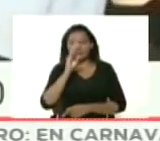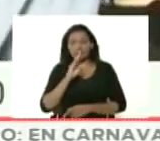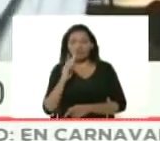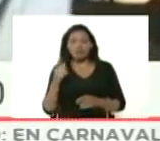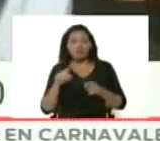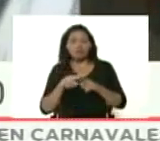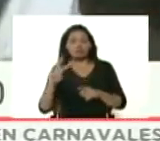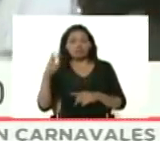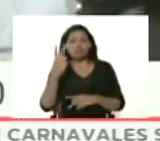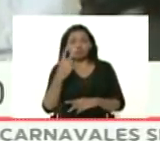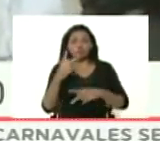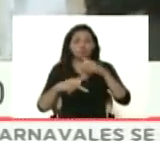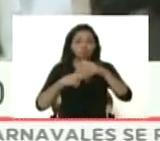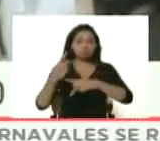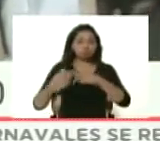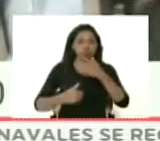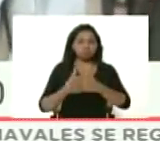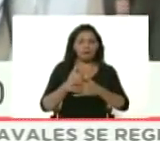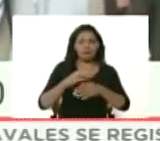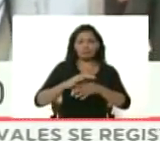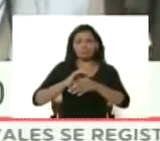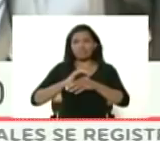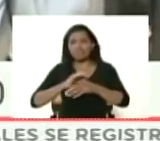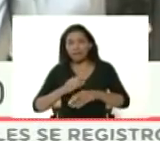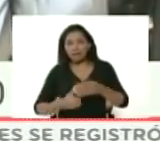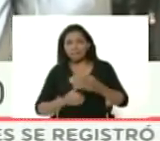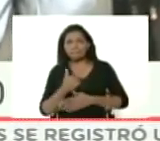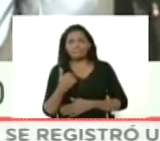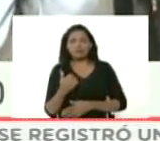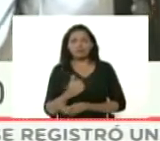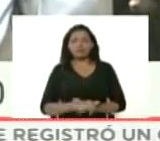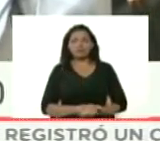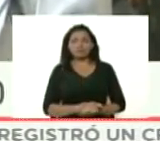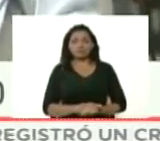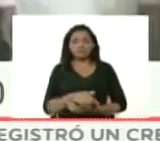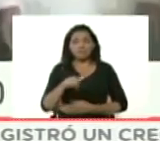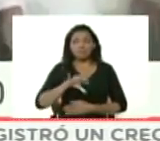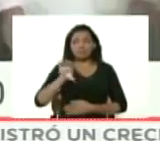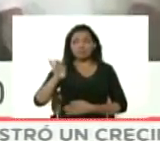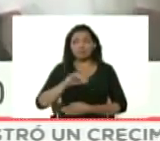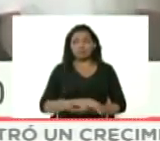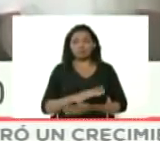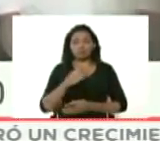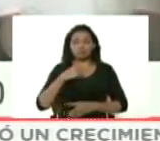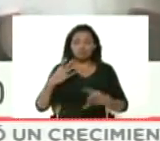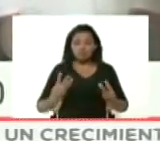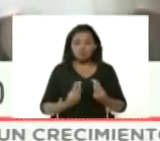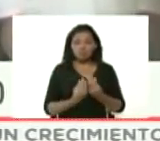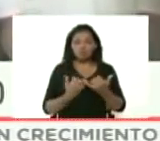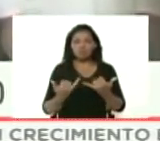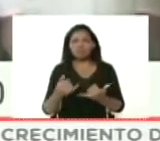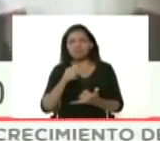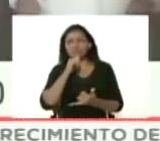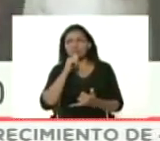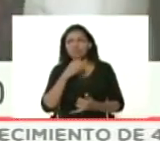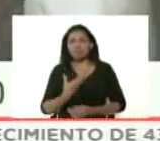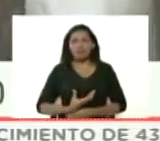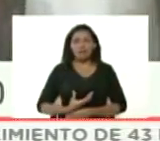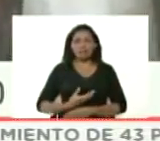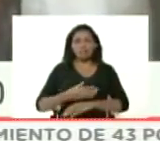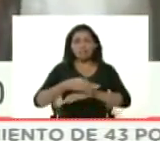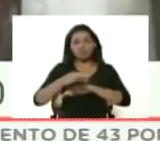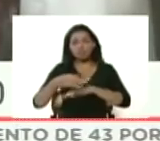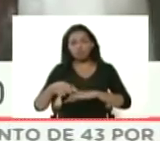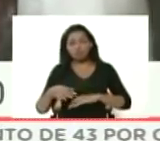segundo productor de carne de bovino en el país. Estoy acompañado, presidente, por el alcalde del